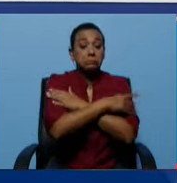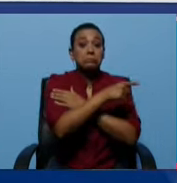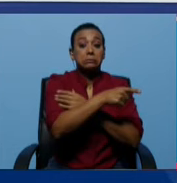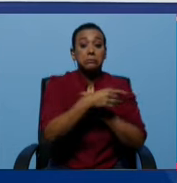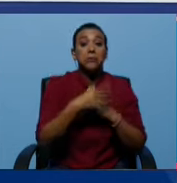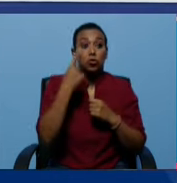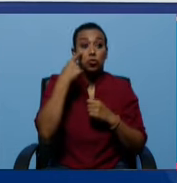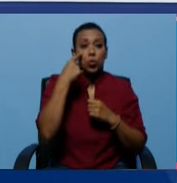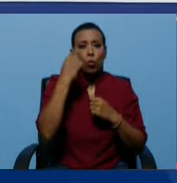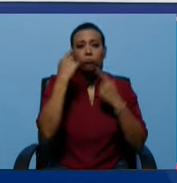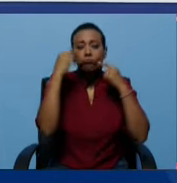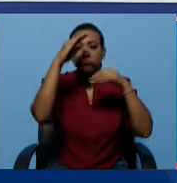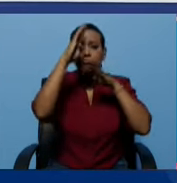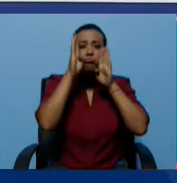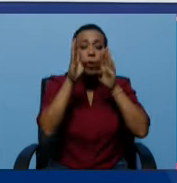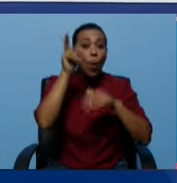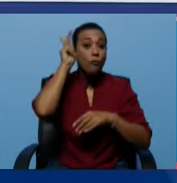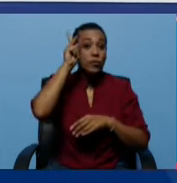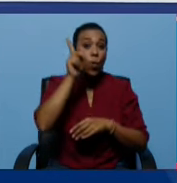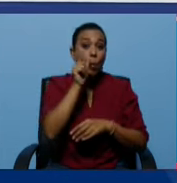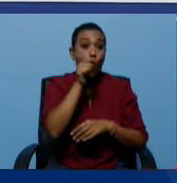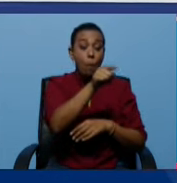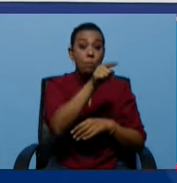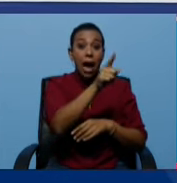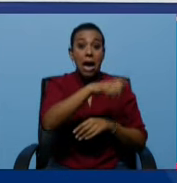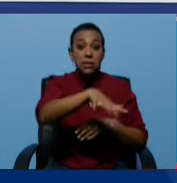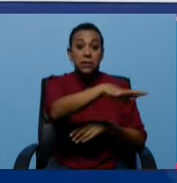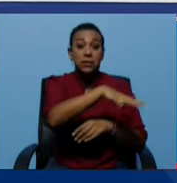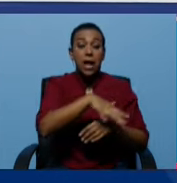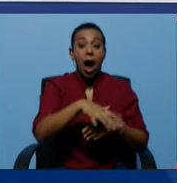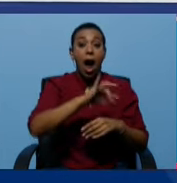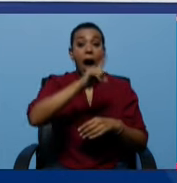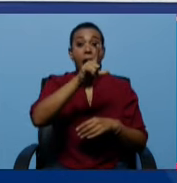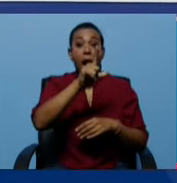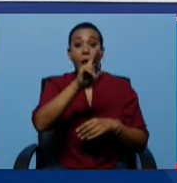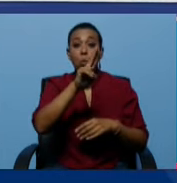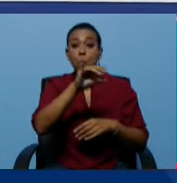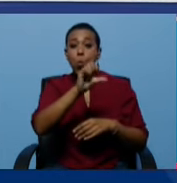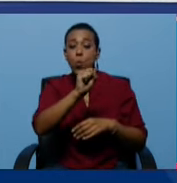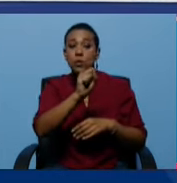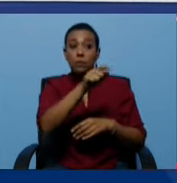Estuve escuchando al profesor Luis Perdomo.